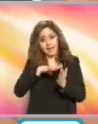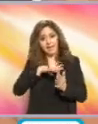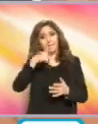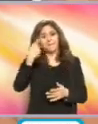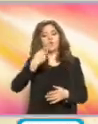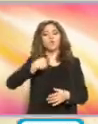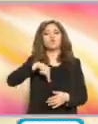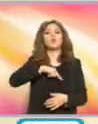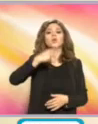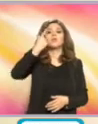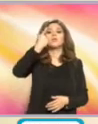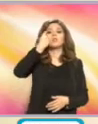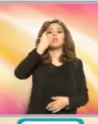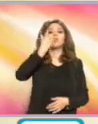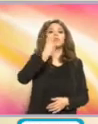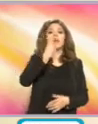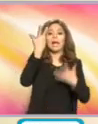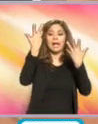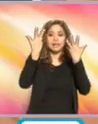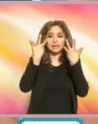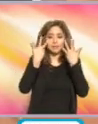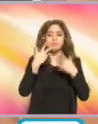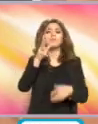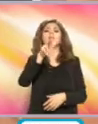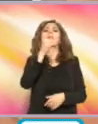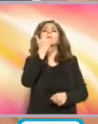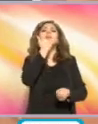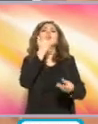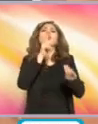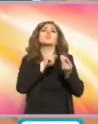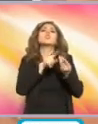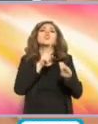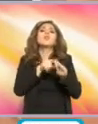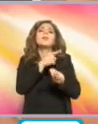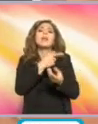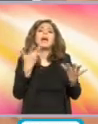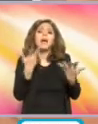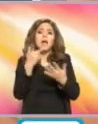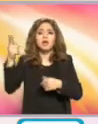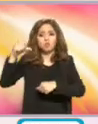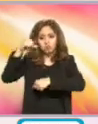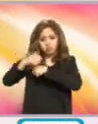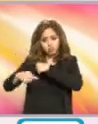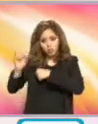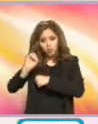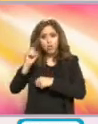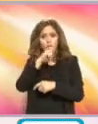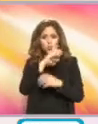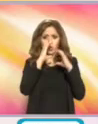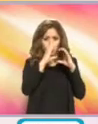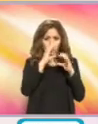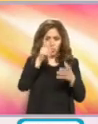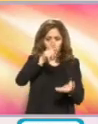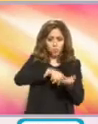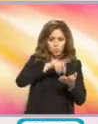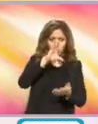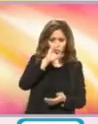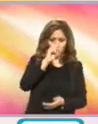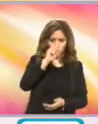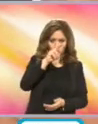la que inyectamos, no, ahí se queda. Y esto se hace en consultorio. O sea, digamos, no es una cirugía, no es de mayor cuidado, se puede hacer en una